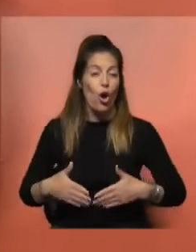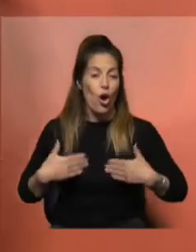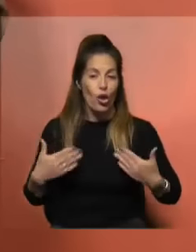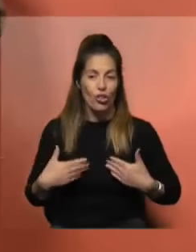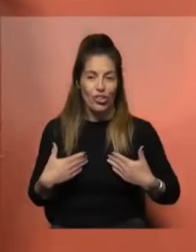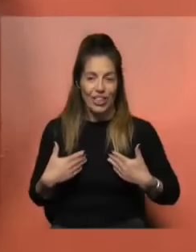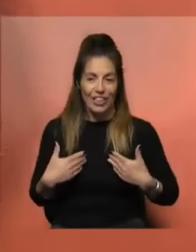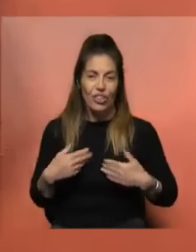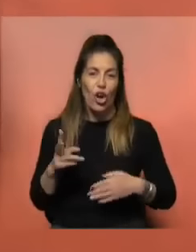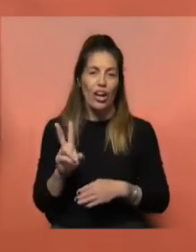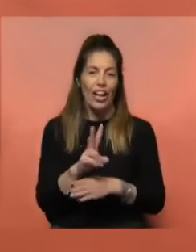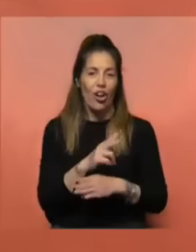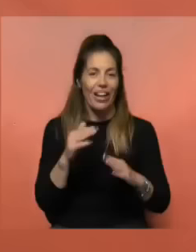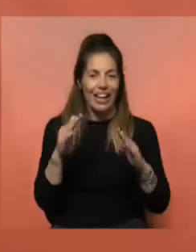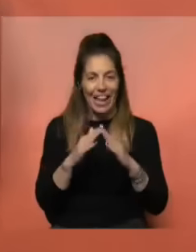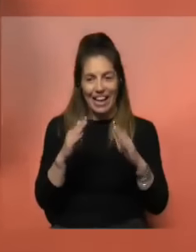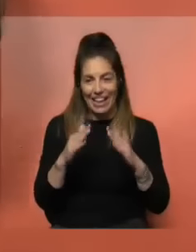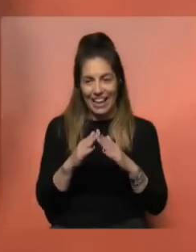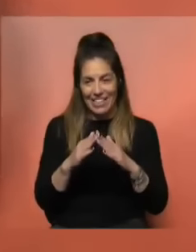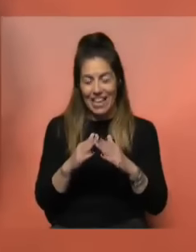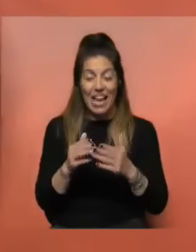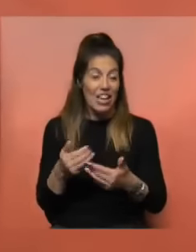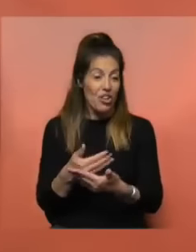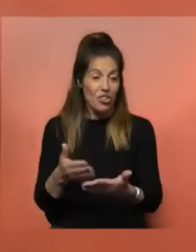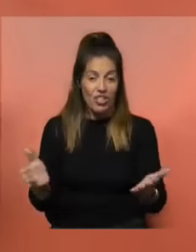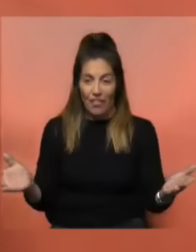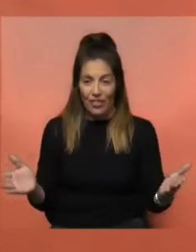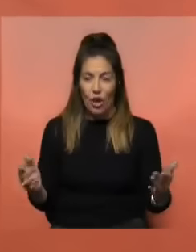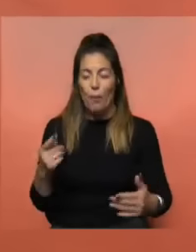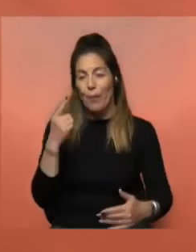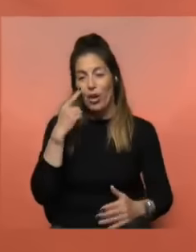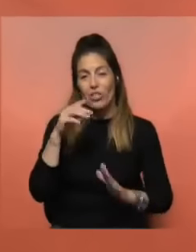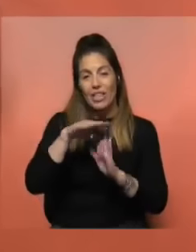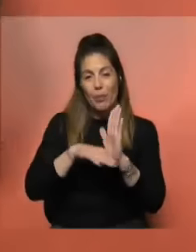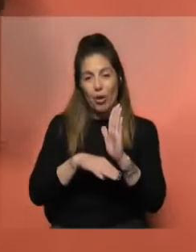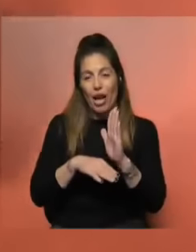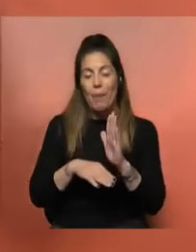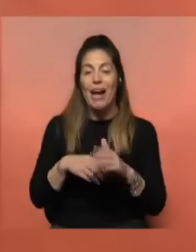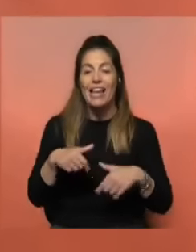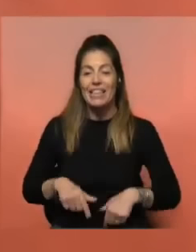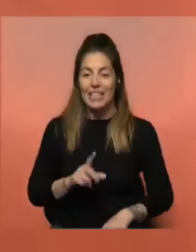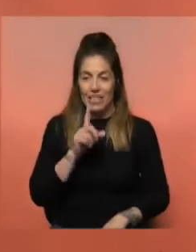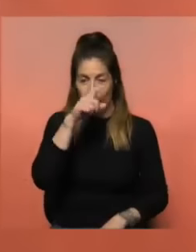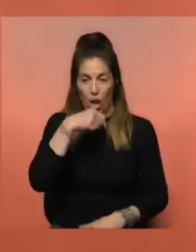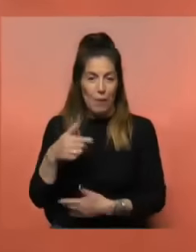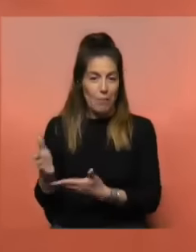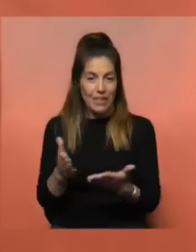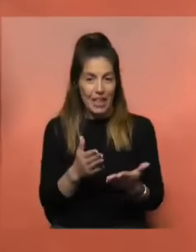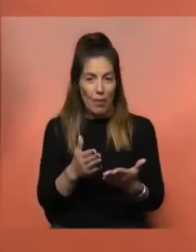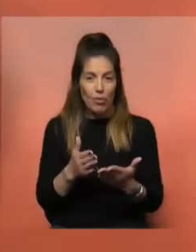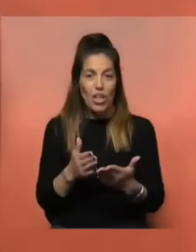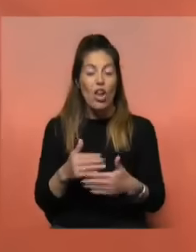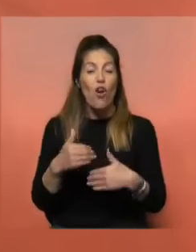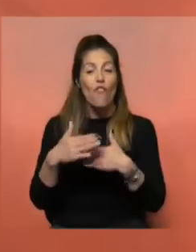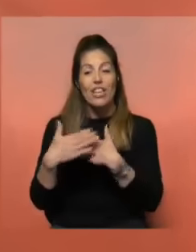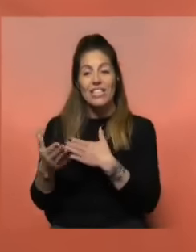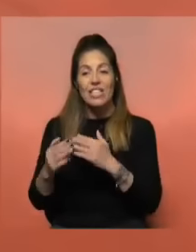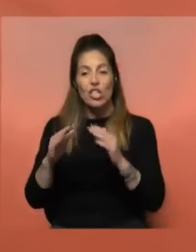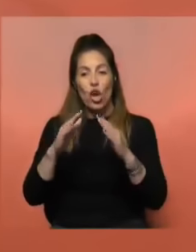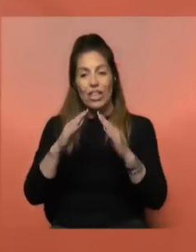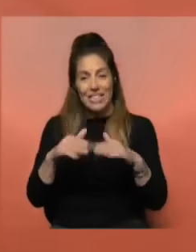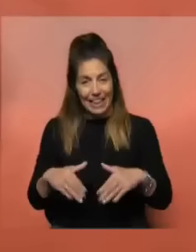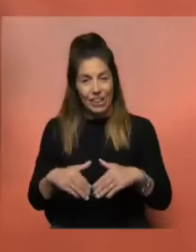de recorrer la casa del vecino que nos abrió las puertas para conocer este programa de la Intendencia de Montevideo. Invitamos a todos los vecinos del Cerrito, pero si no, a